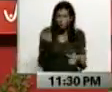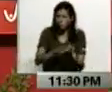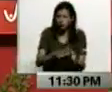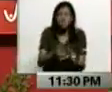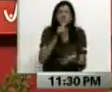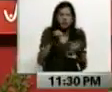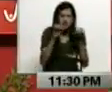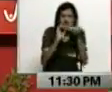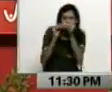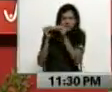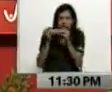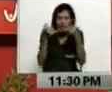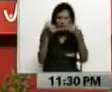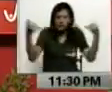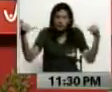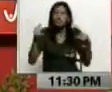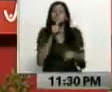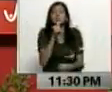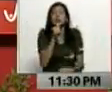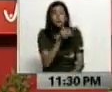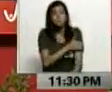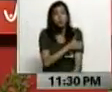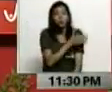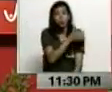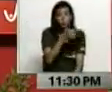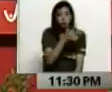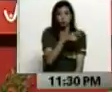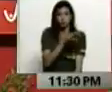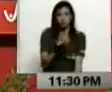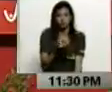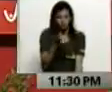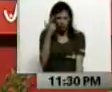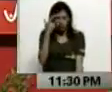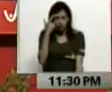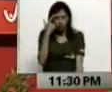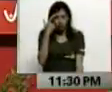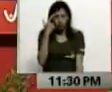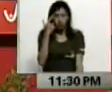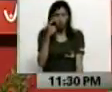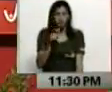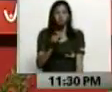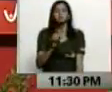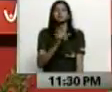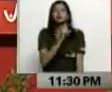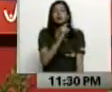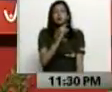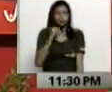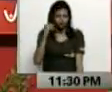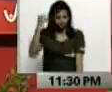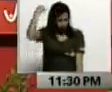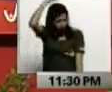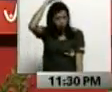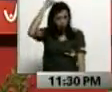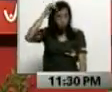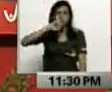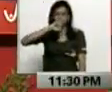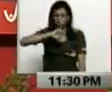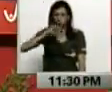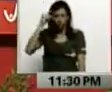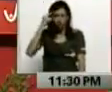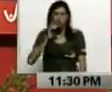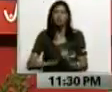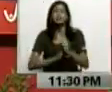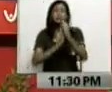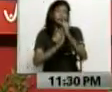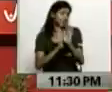sangre fría para eso Quiénes lo hicieron la oí López Castillo monseñor